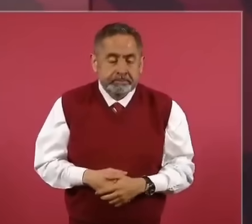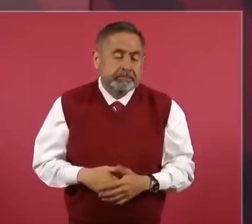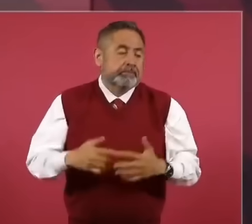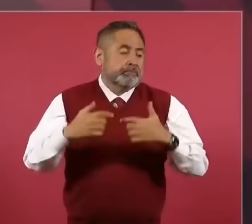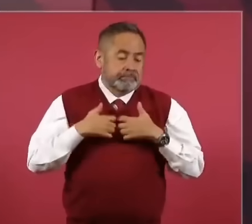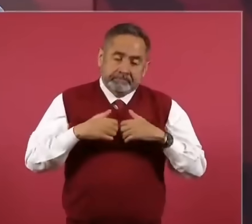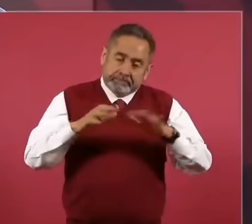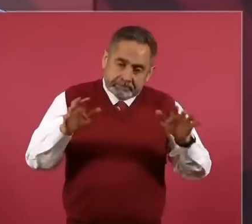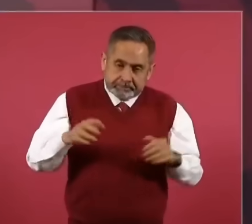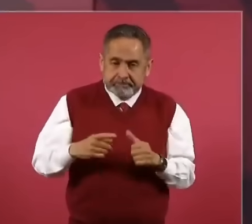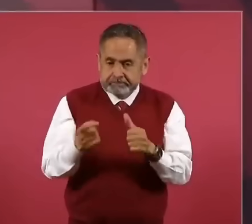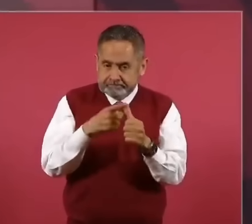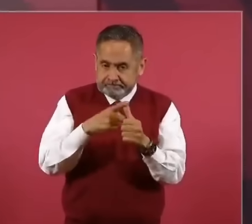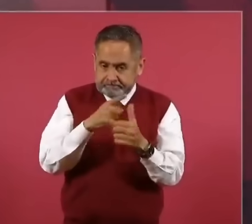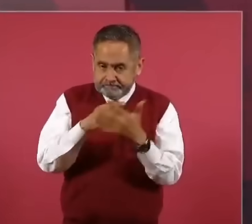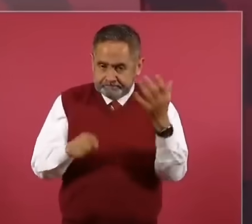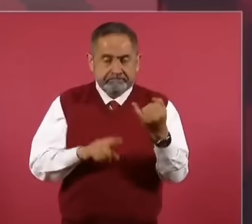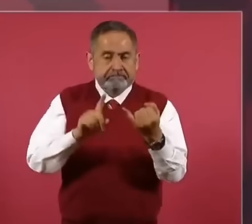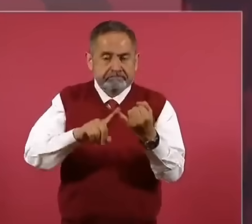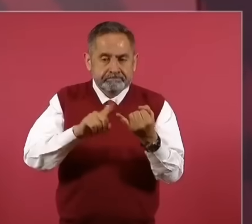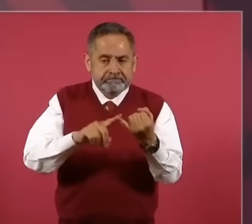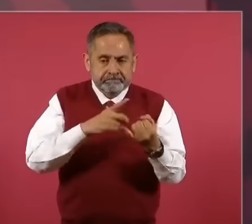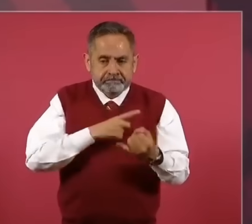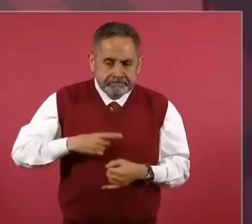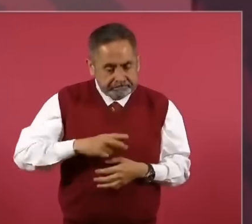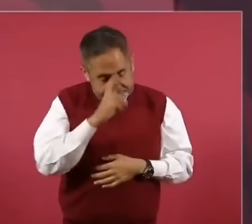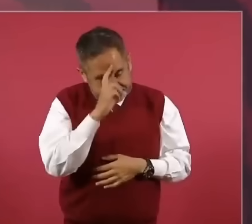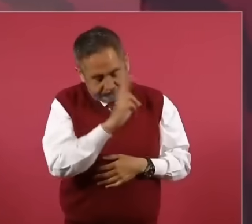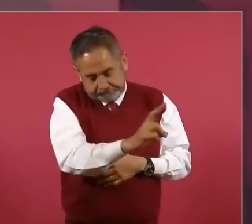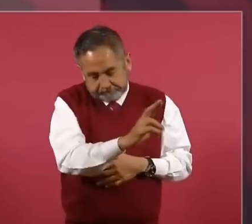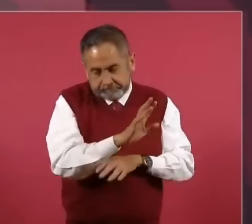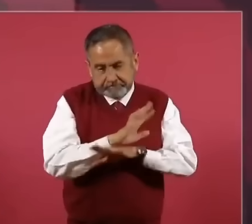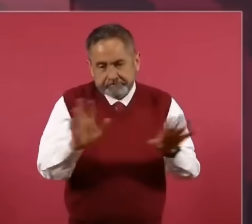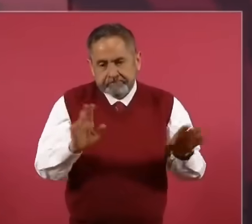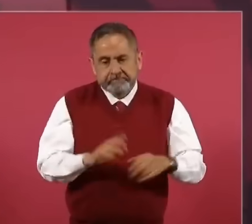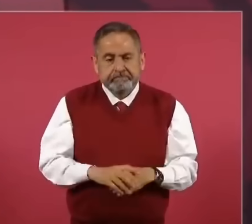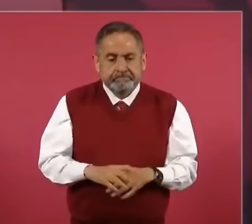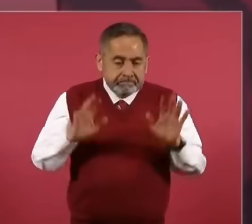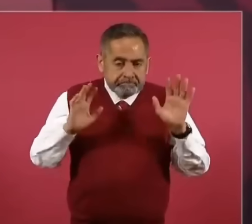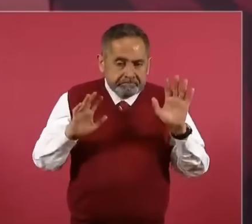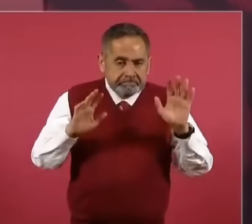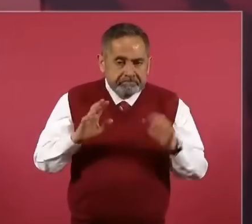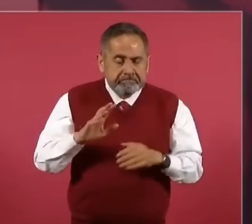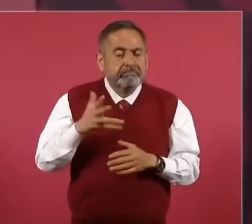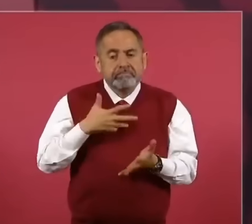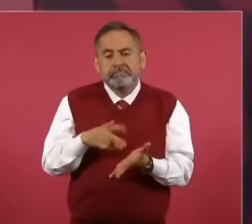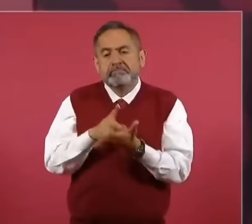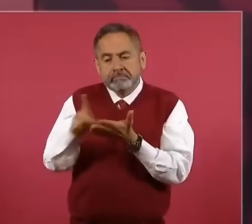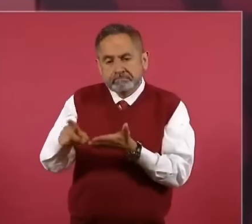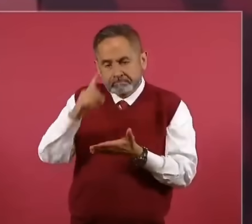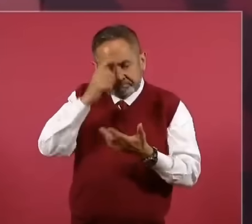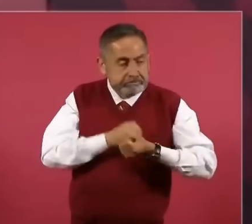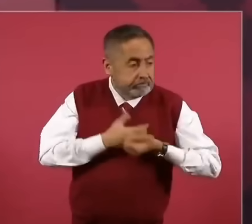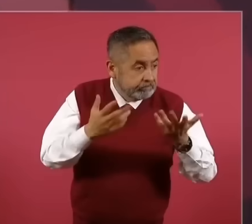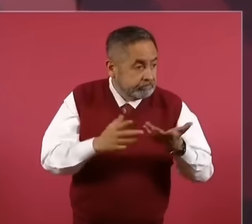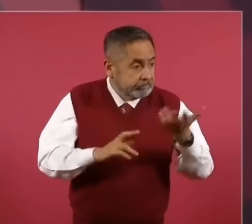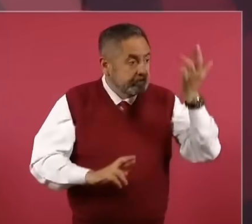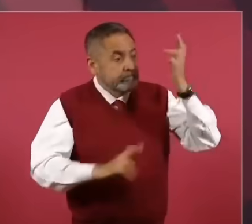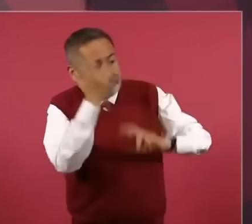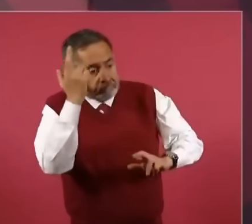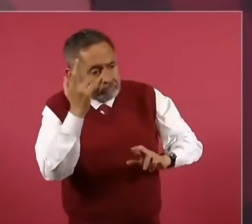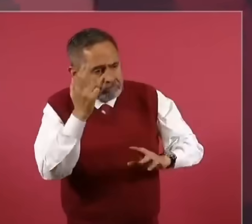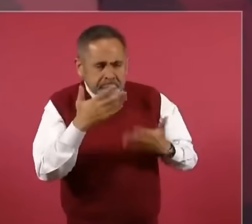primero, yo respeto tu derecho a manifestarse, son